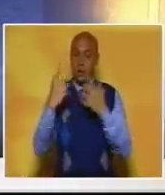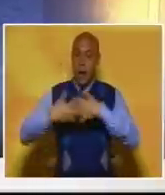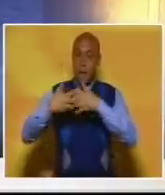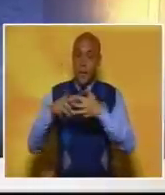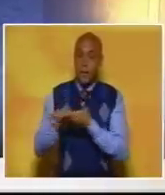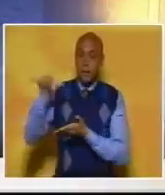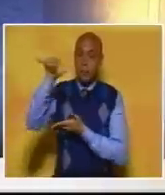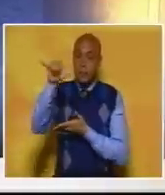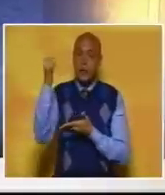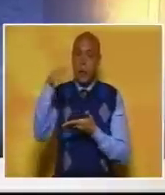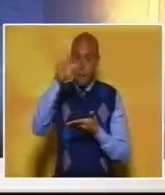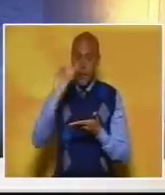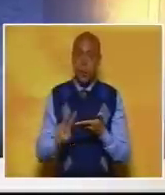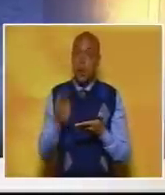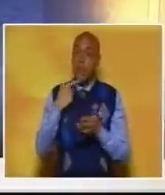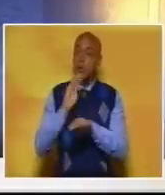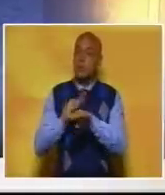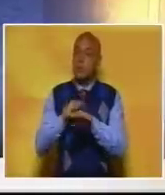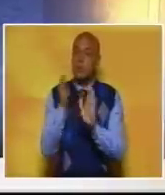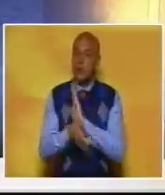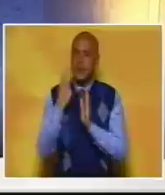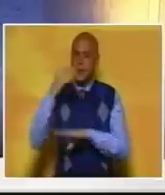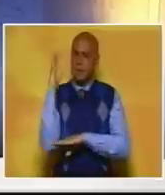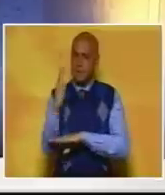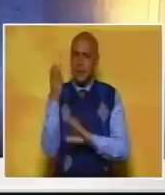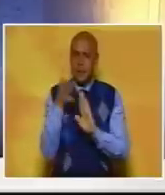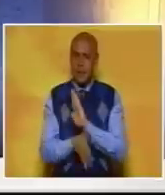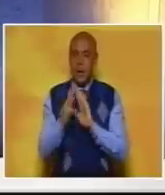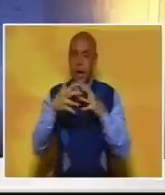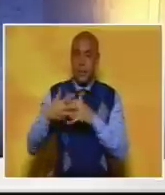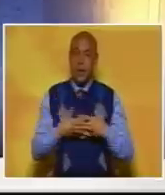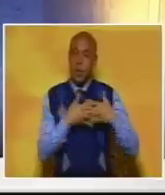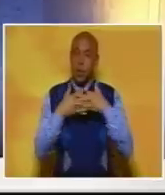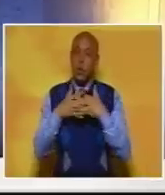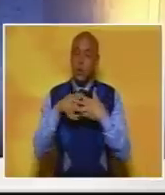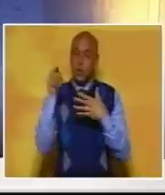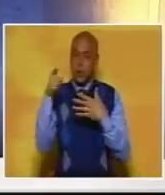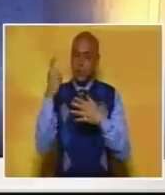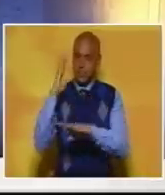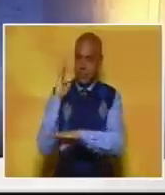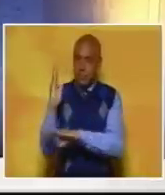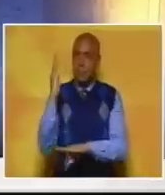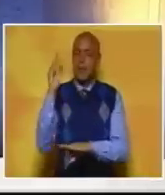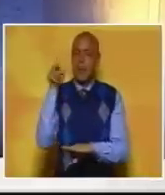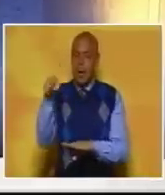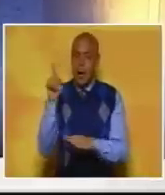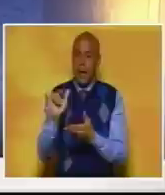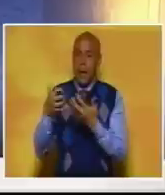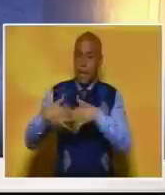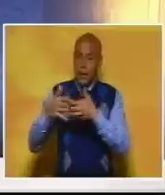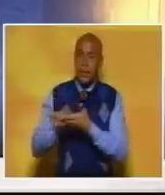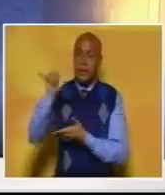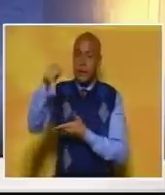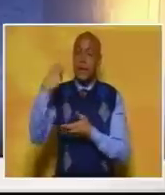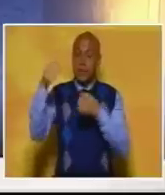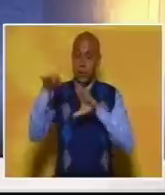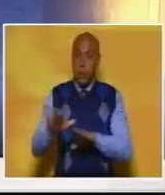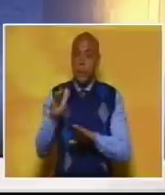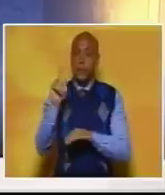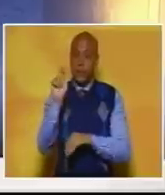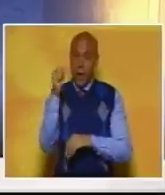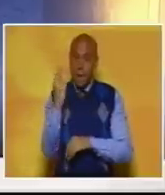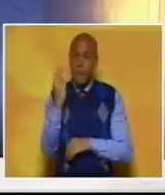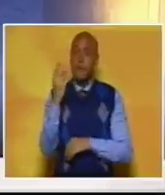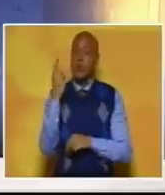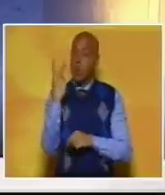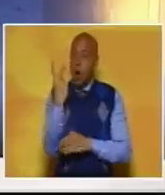Venezuela, Humberto Figuera, advirtió que tanto las sanciones por parte de Estados Unidos contra Conviasa como la suspensión de operaciones de TAP